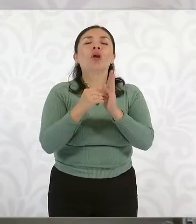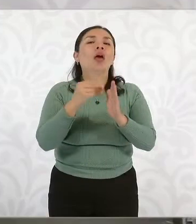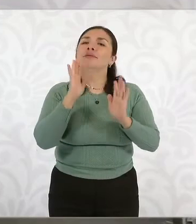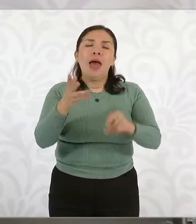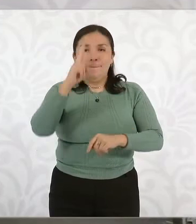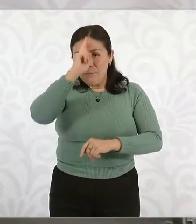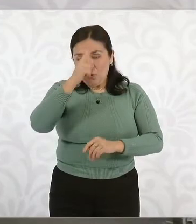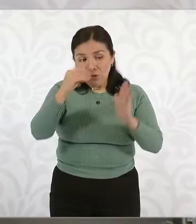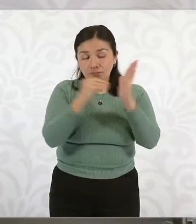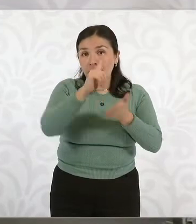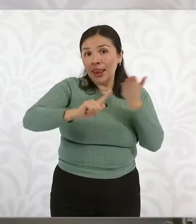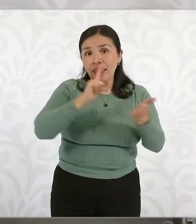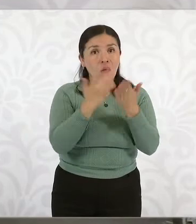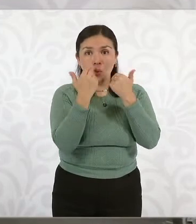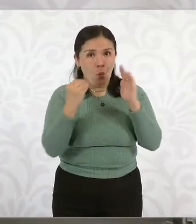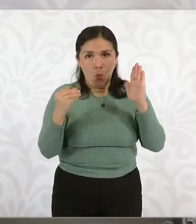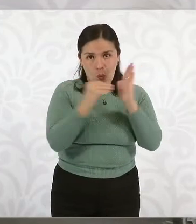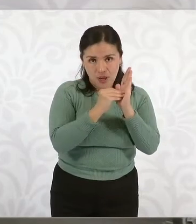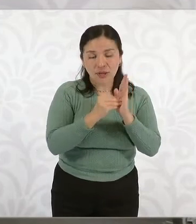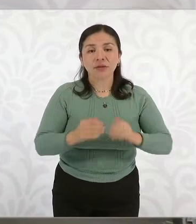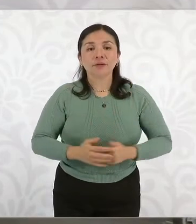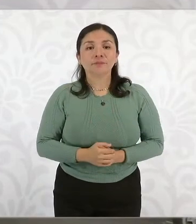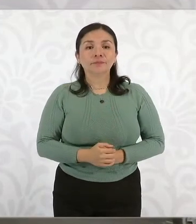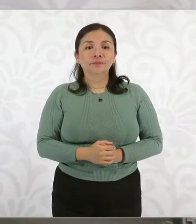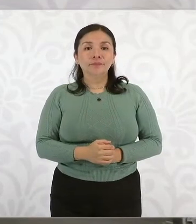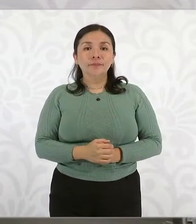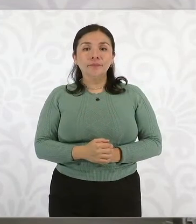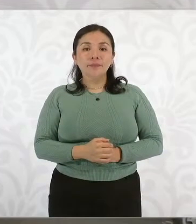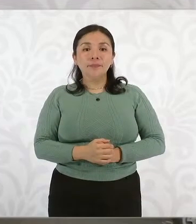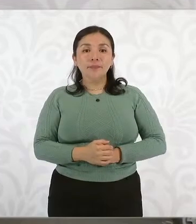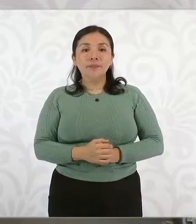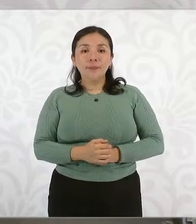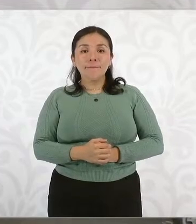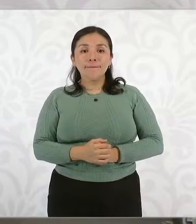no prevista en la ley. Abajo,